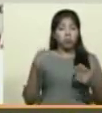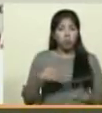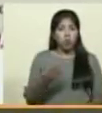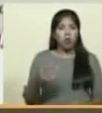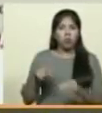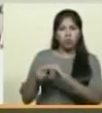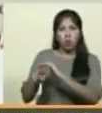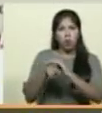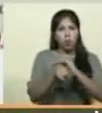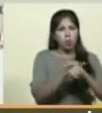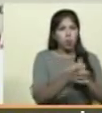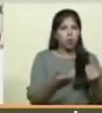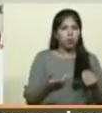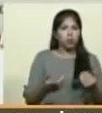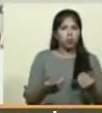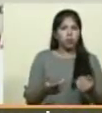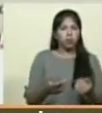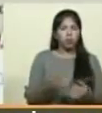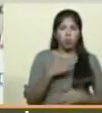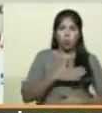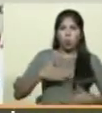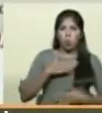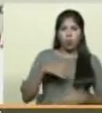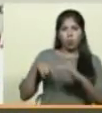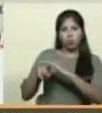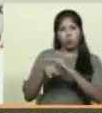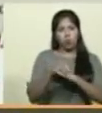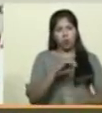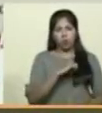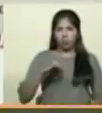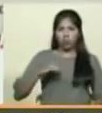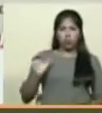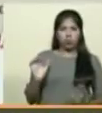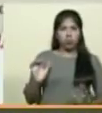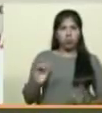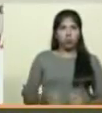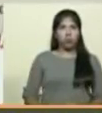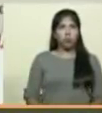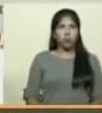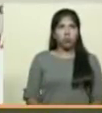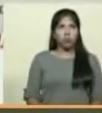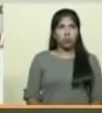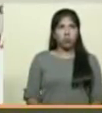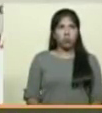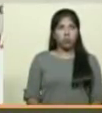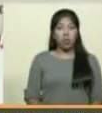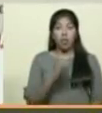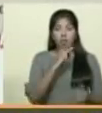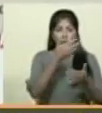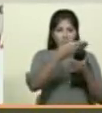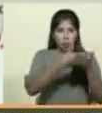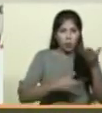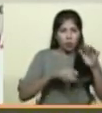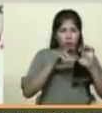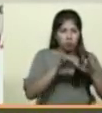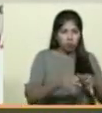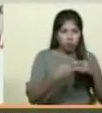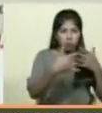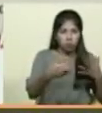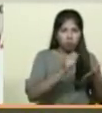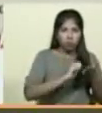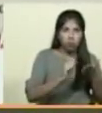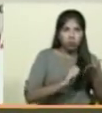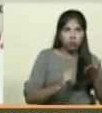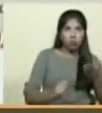el desarrollo de su actividad y con absoluta independencia para la elaboración de sus informes.